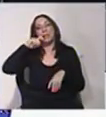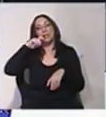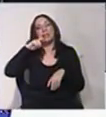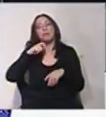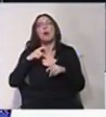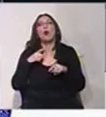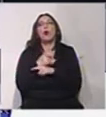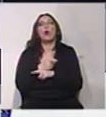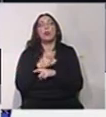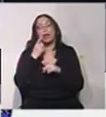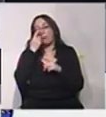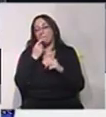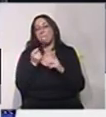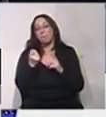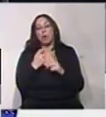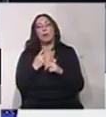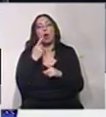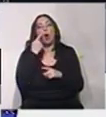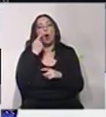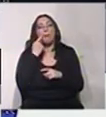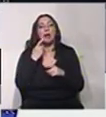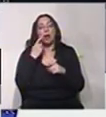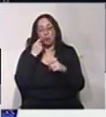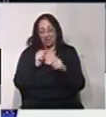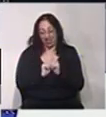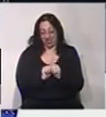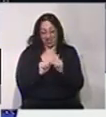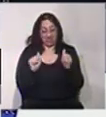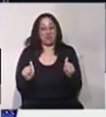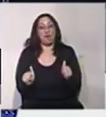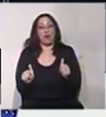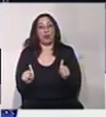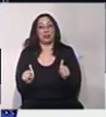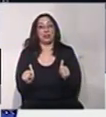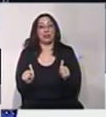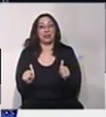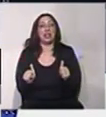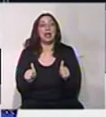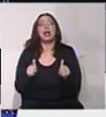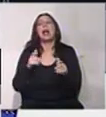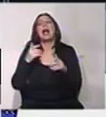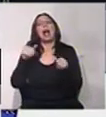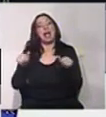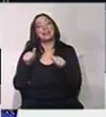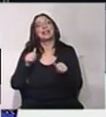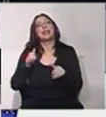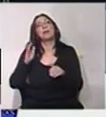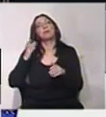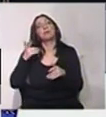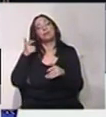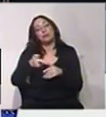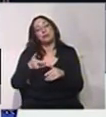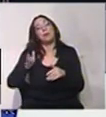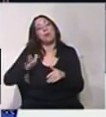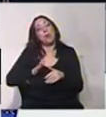hombre. Porque el hombre ante el divorcio comete femicidios, ya lo sabemos, ¿sí? Y también comete suicidio. Es